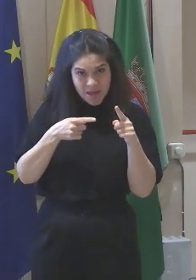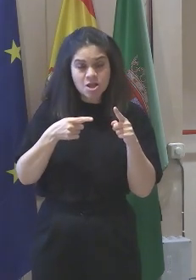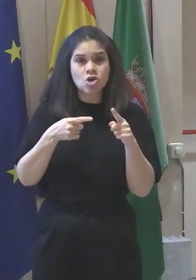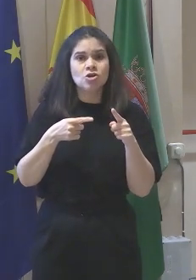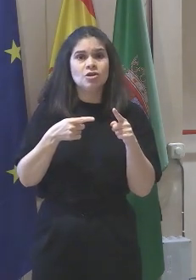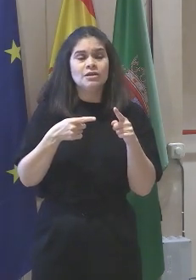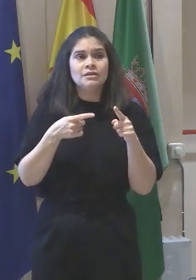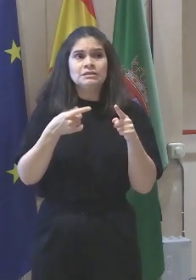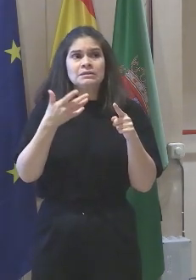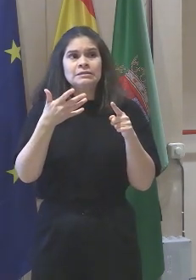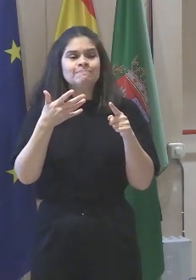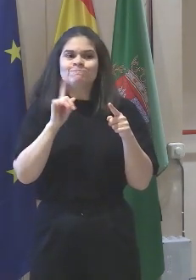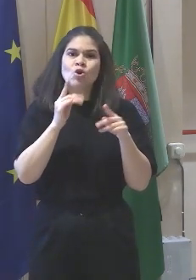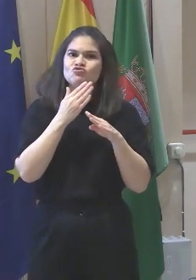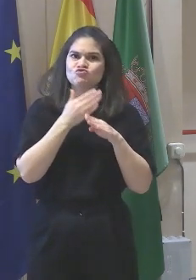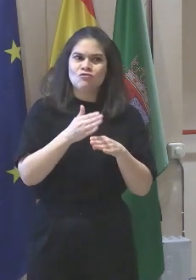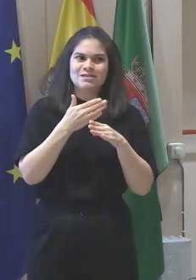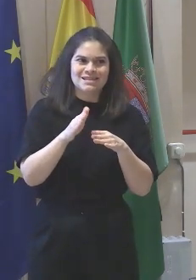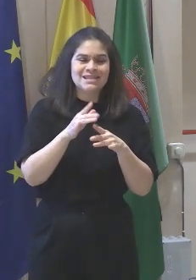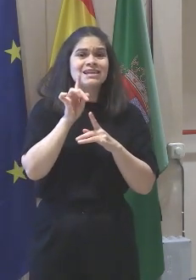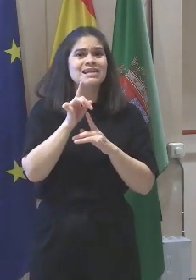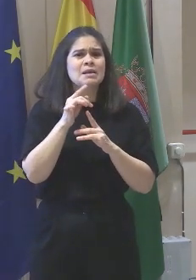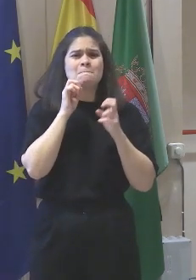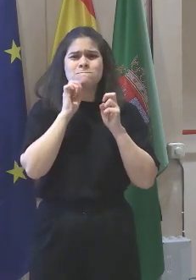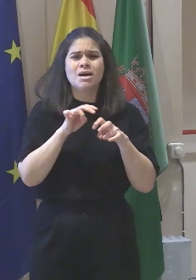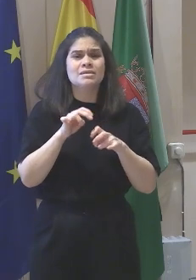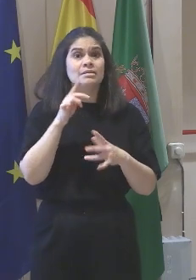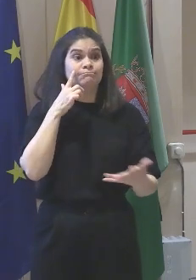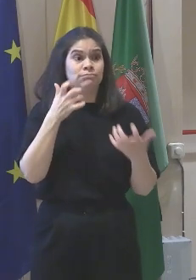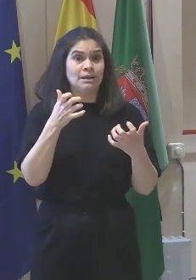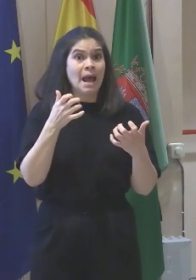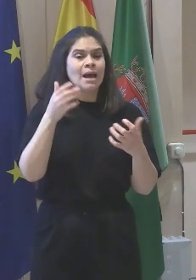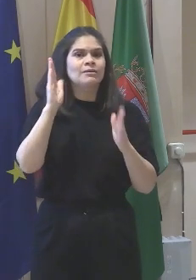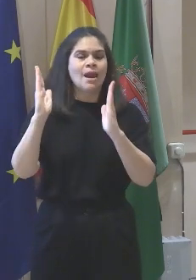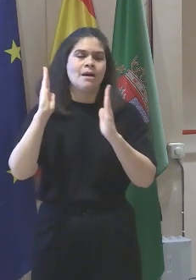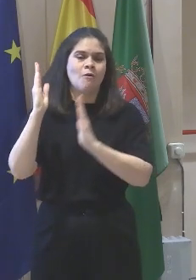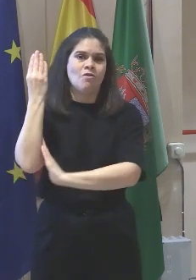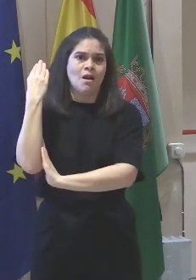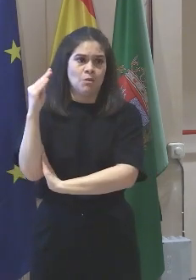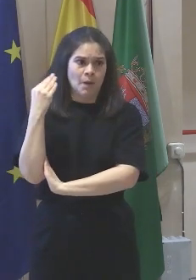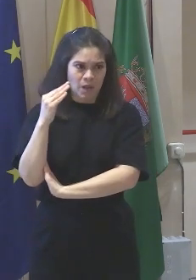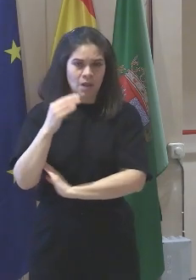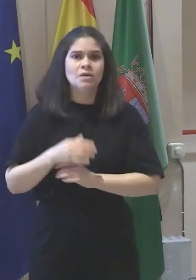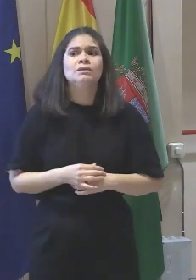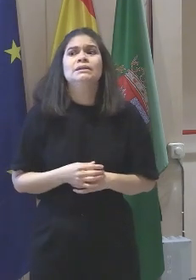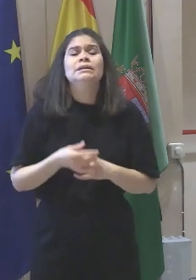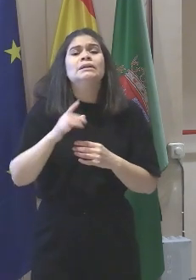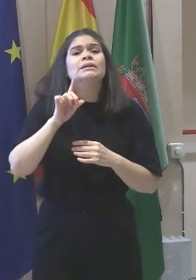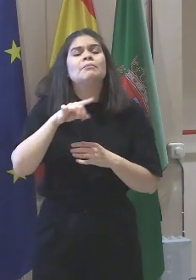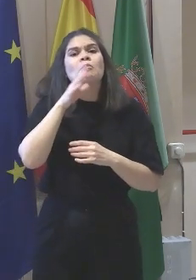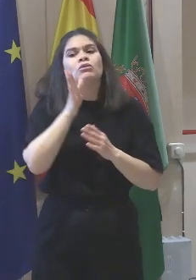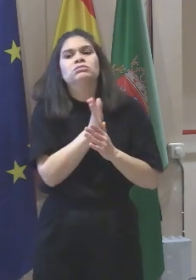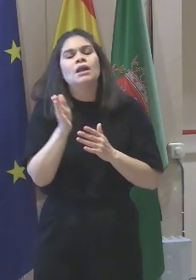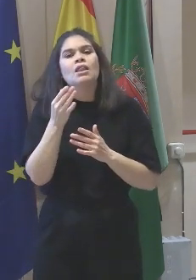es relativamente insuficiente y ese empeoramiento llamativo en la pubertad. Y por otro lado, un poquito lo